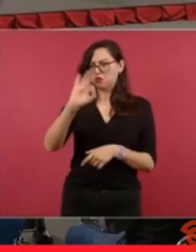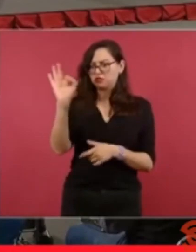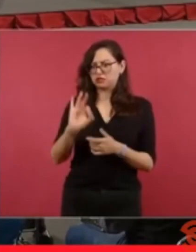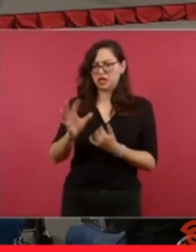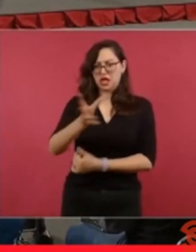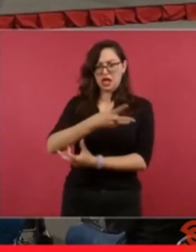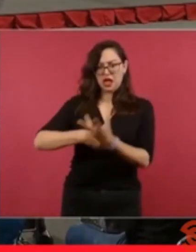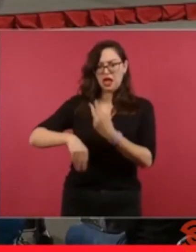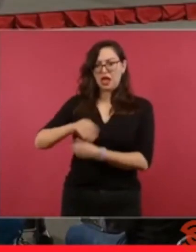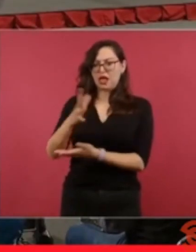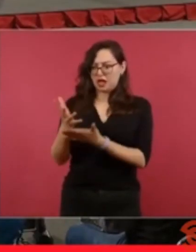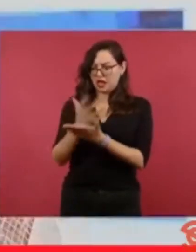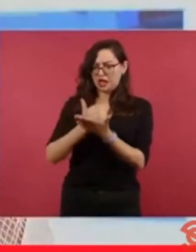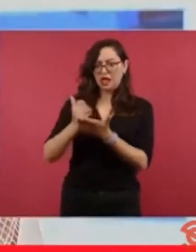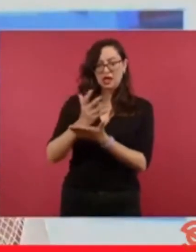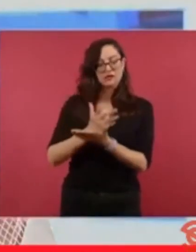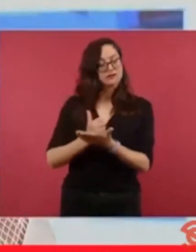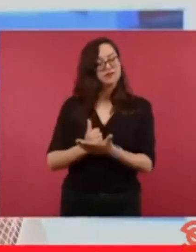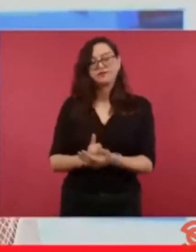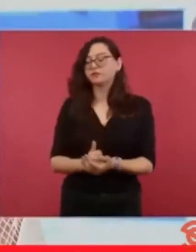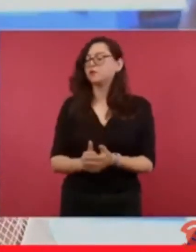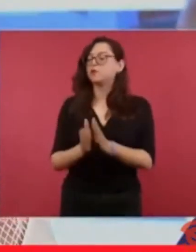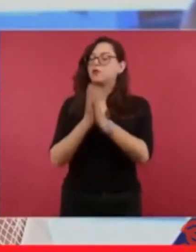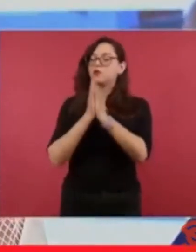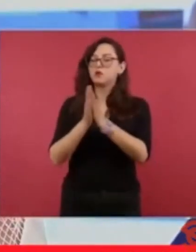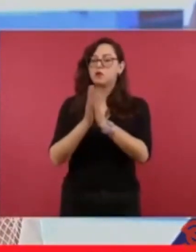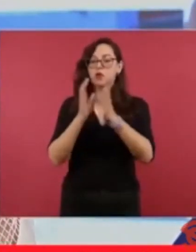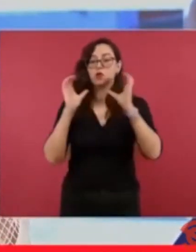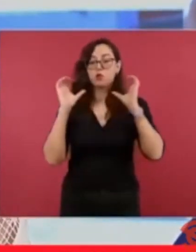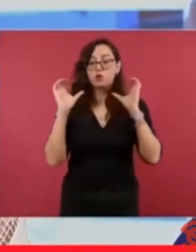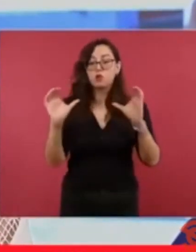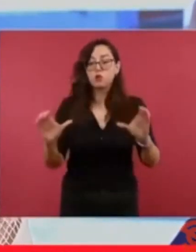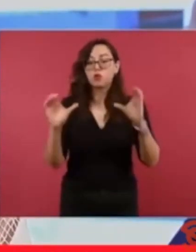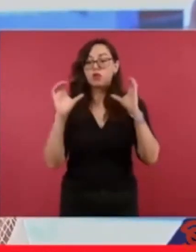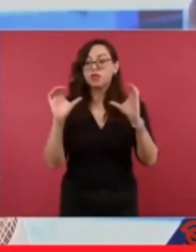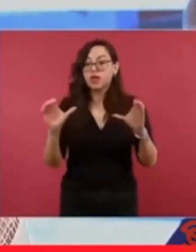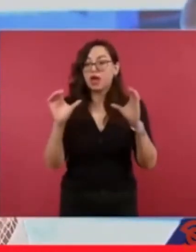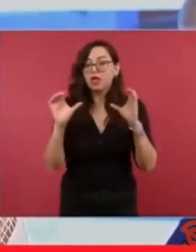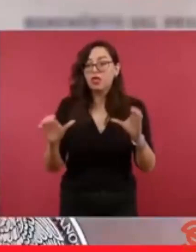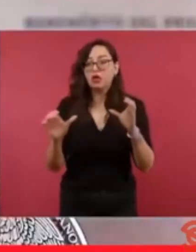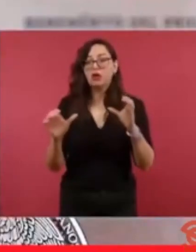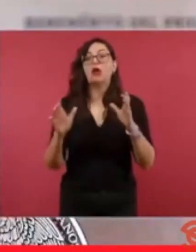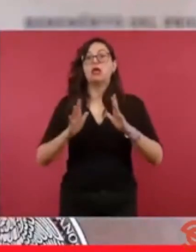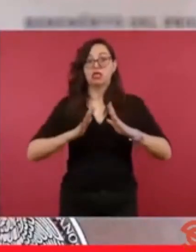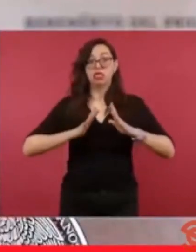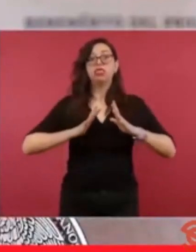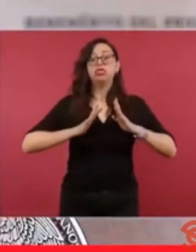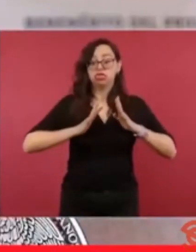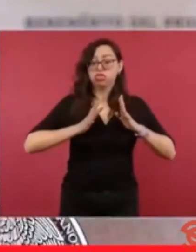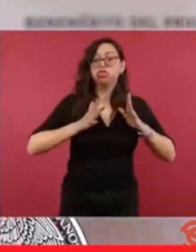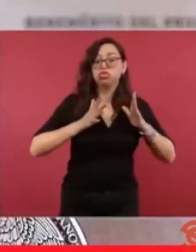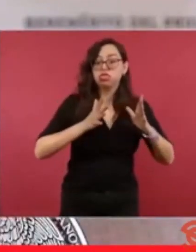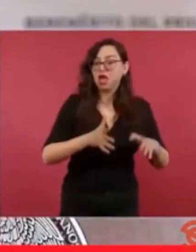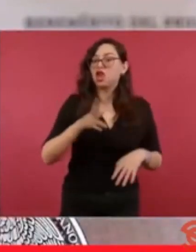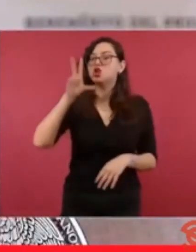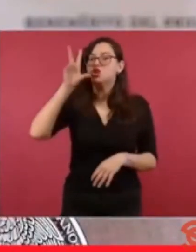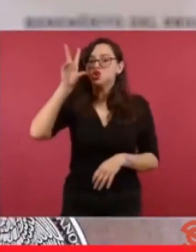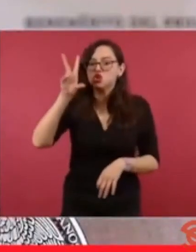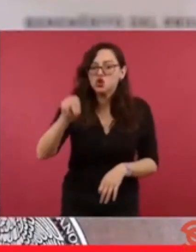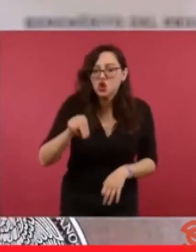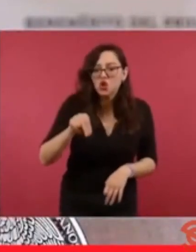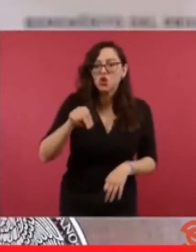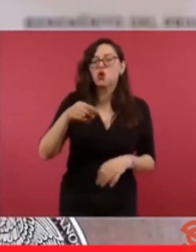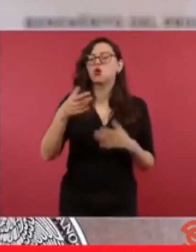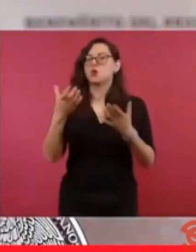México, una vez más, no se dejen de engañar. De ahí la importancia, decíamos, de verificar si los sitios